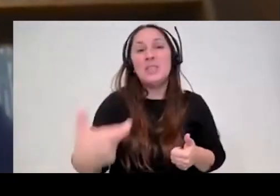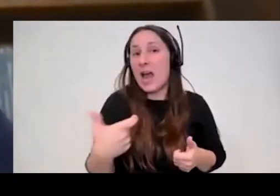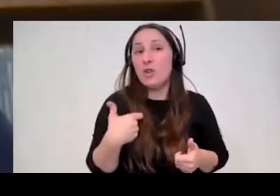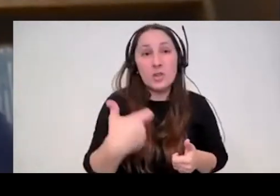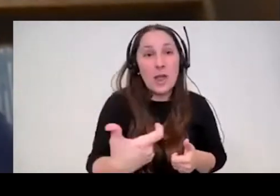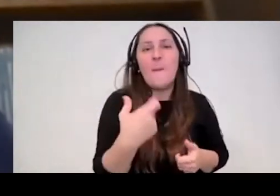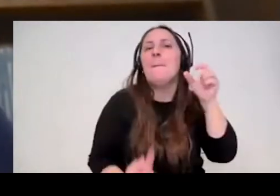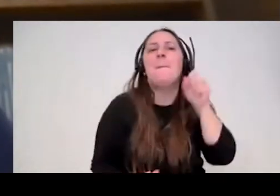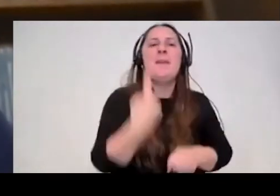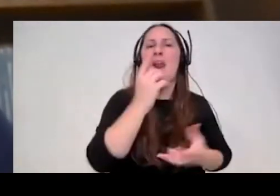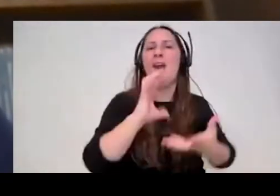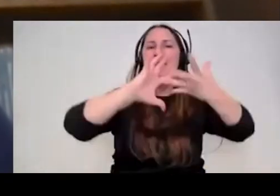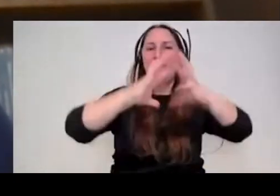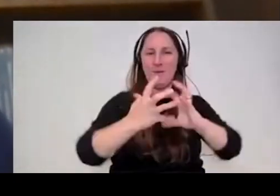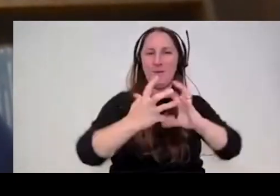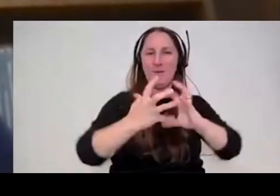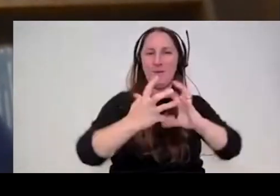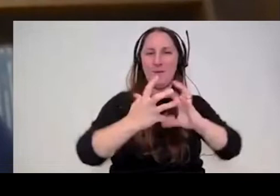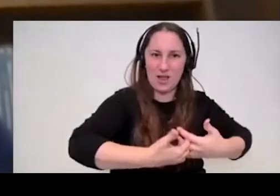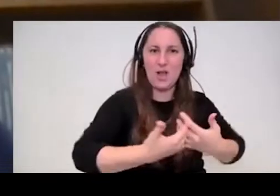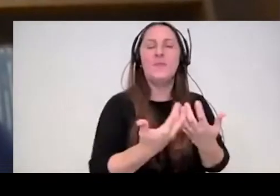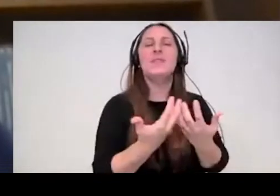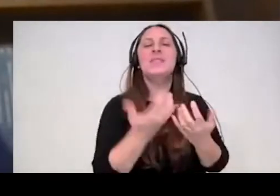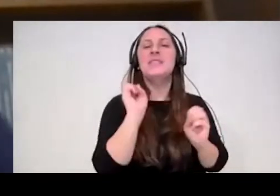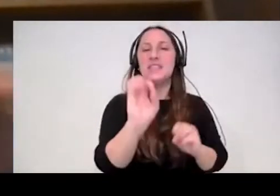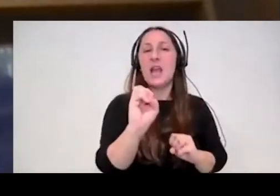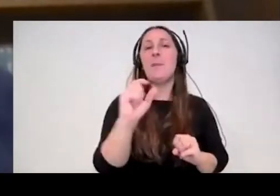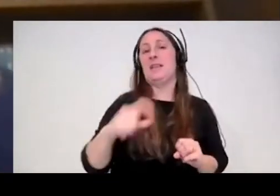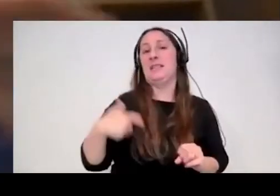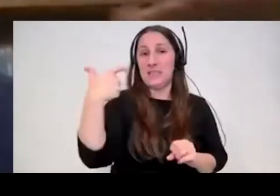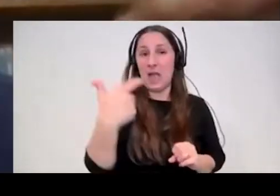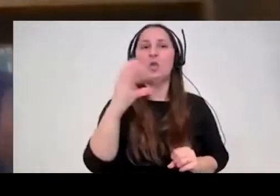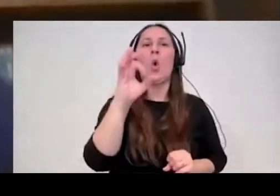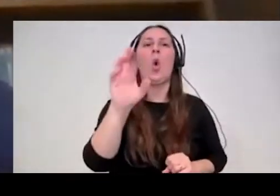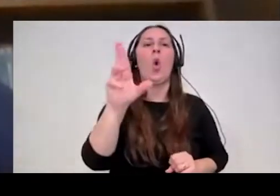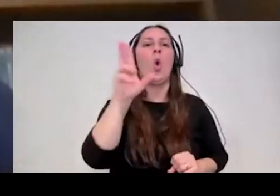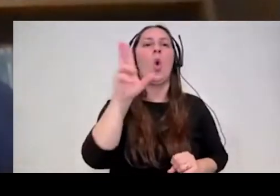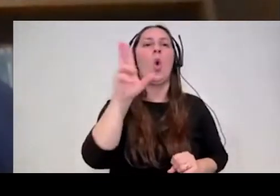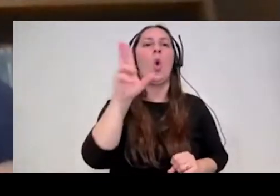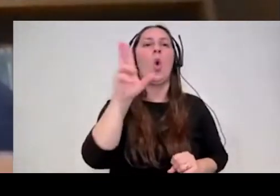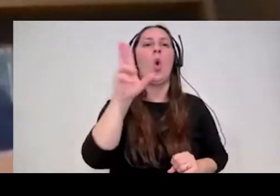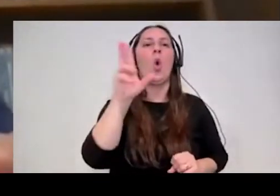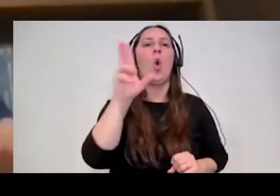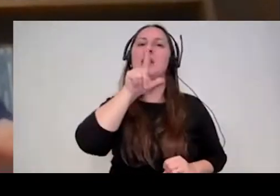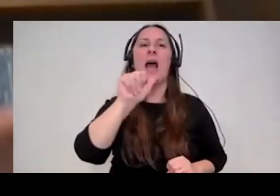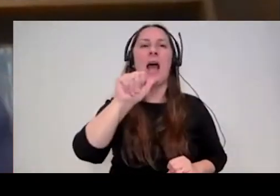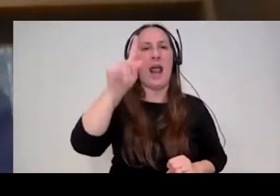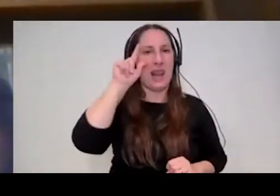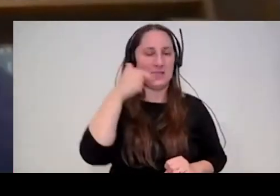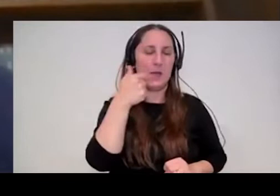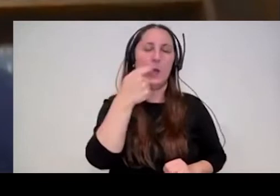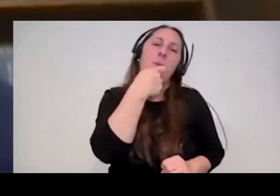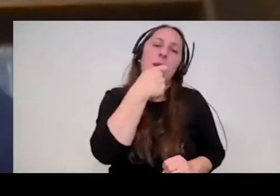sindical. Lo que se llaman sindicatos horizontales. ¿Por qué? Porque es un corte, por ejemplo, el sindicato